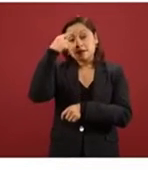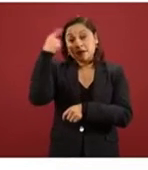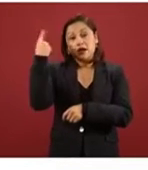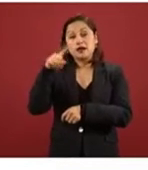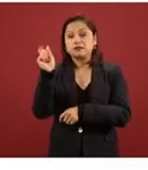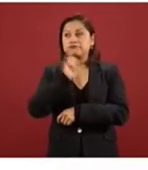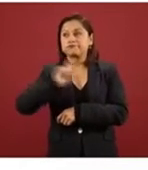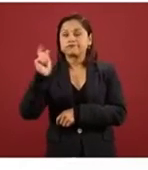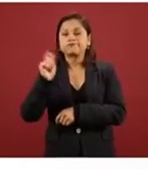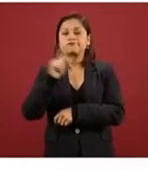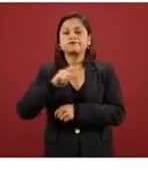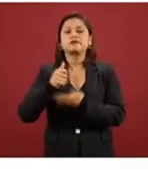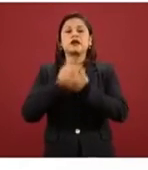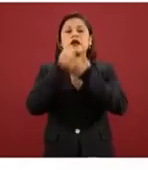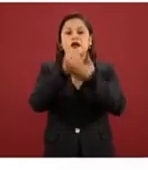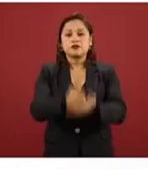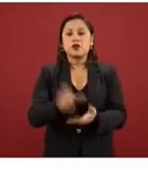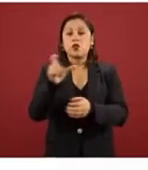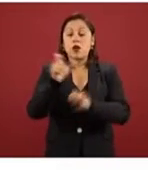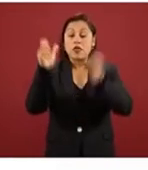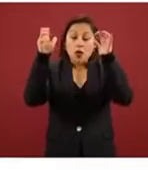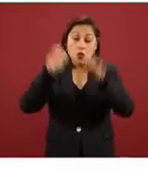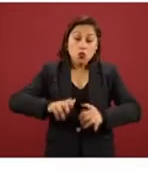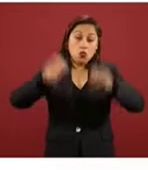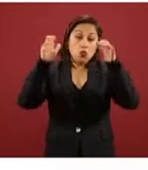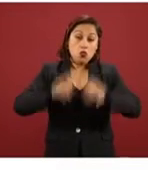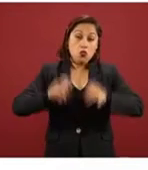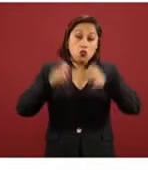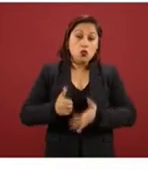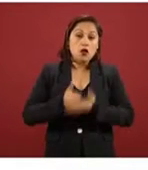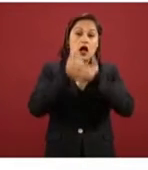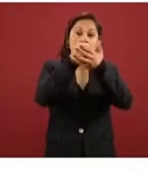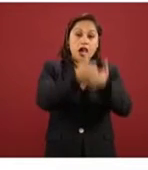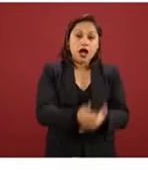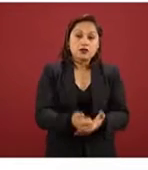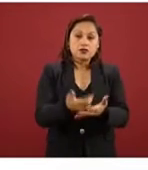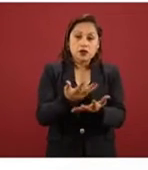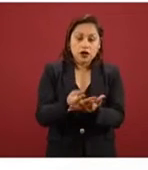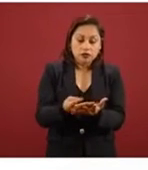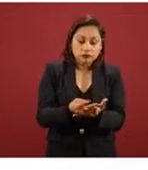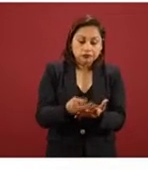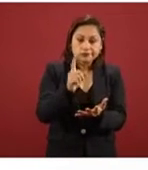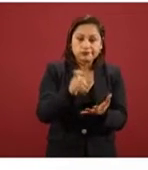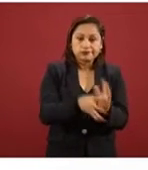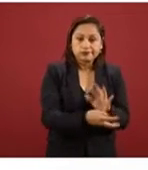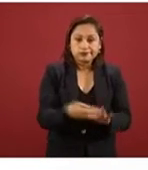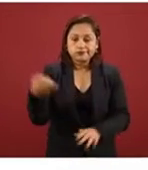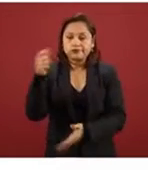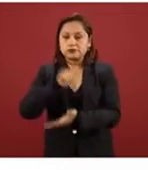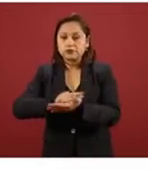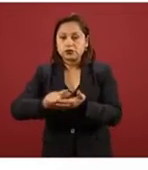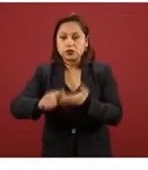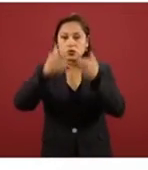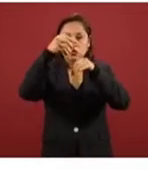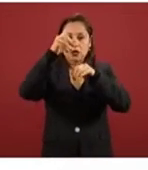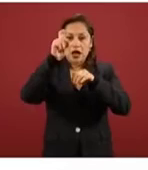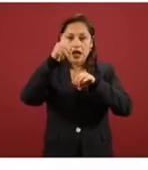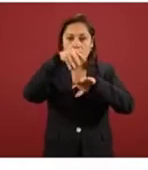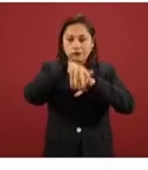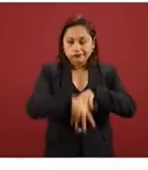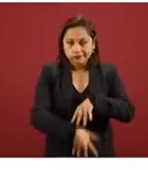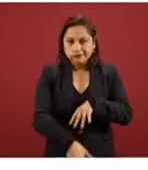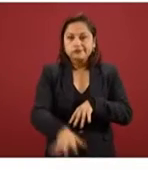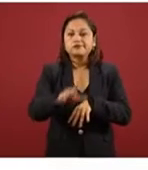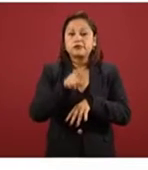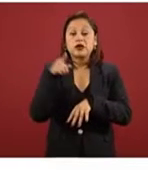ayudan durante la tormenta a generar desasolves, poder aspirar con